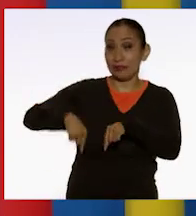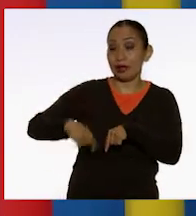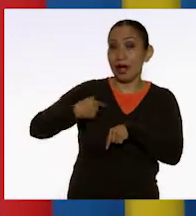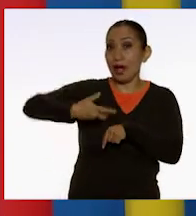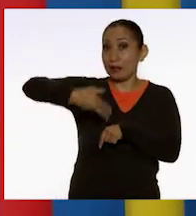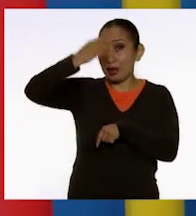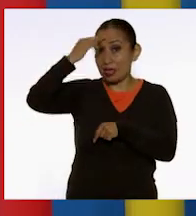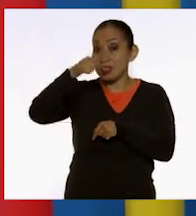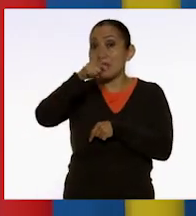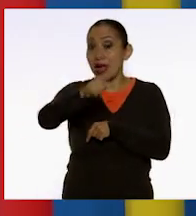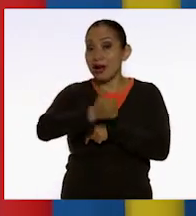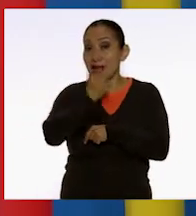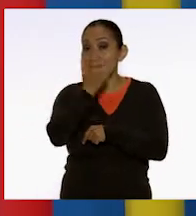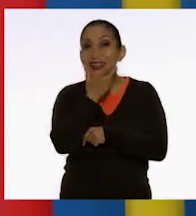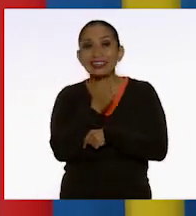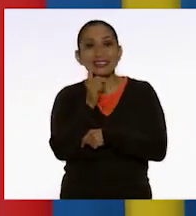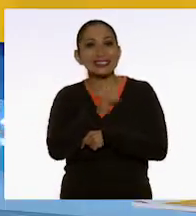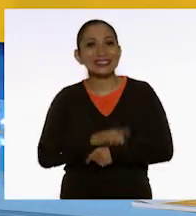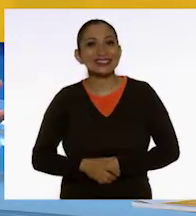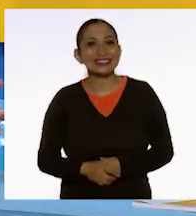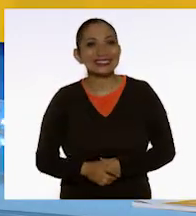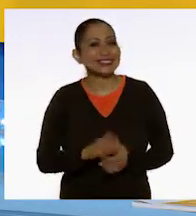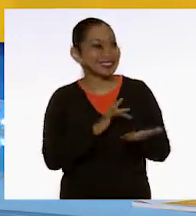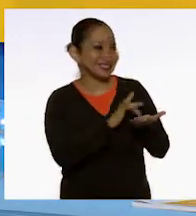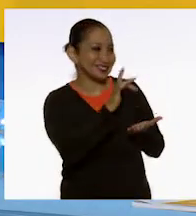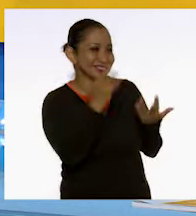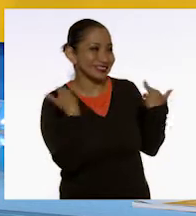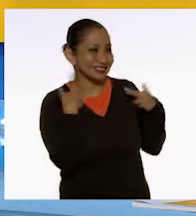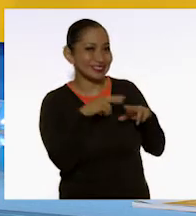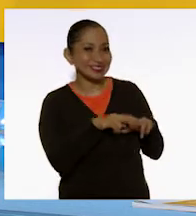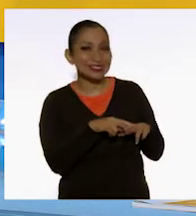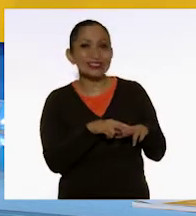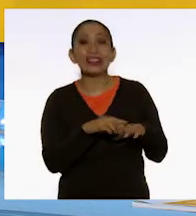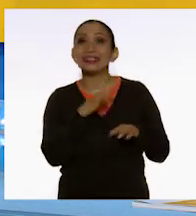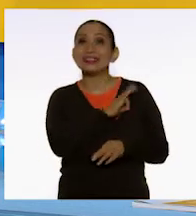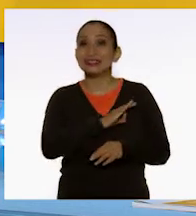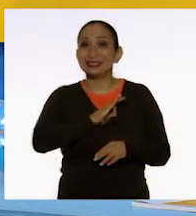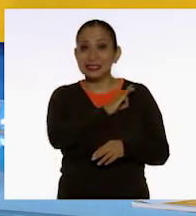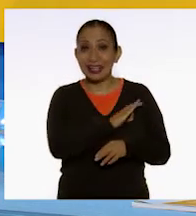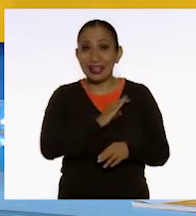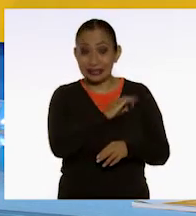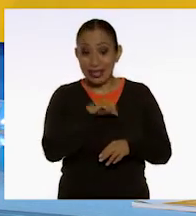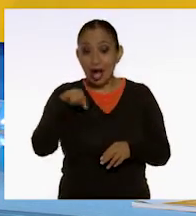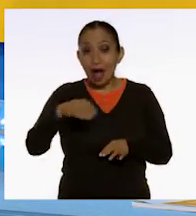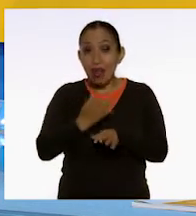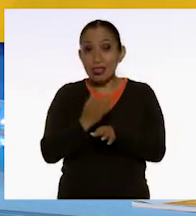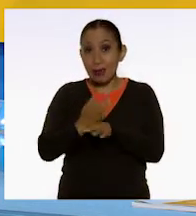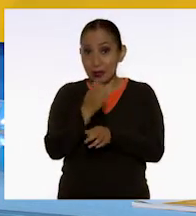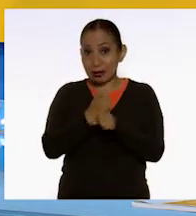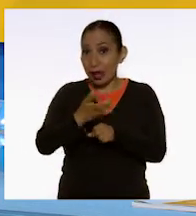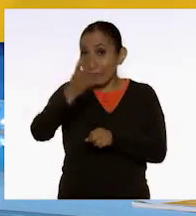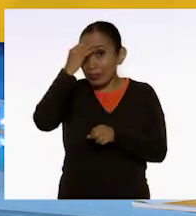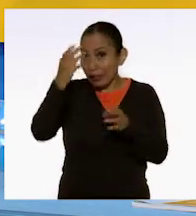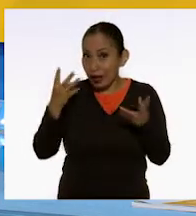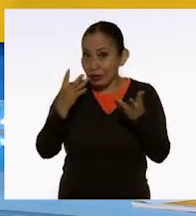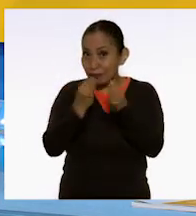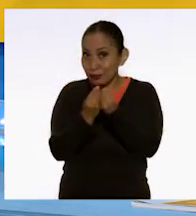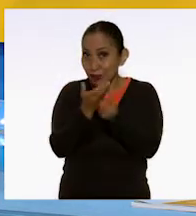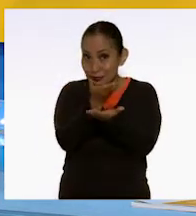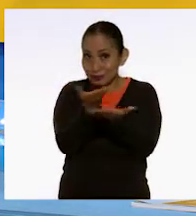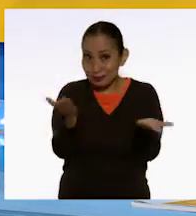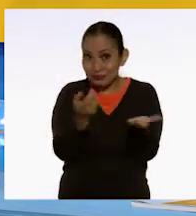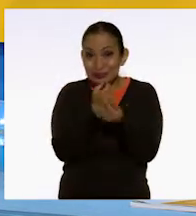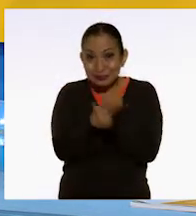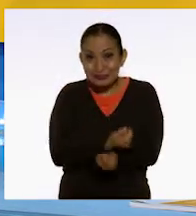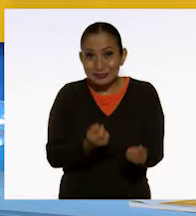aprendizaje de las alumnas y los alumnos. Muchas gracias, maestro. Estamos felices de tener esta oportunidad de aprender junto con ustedes, niñas y